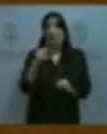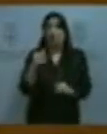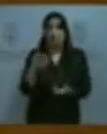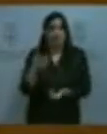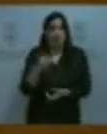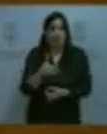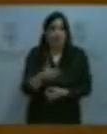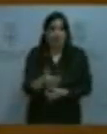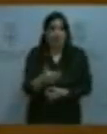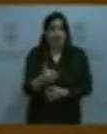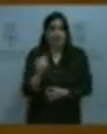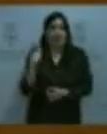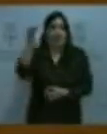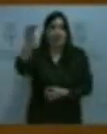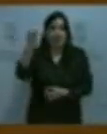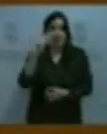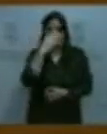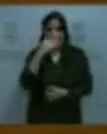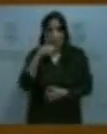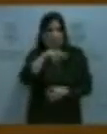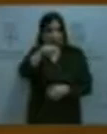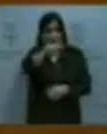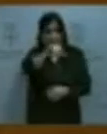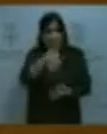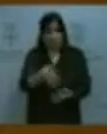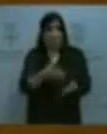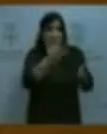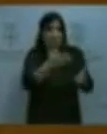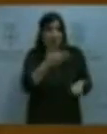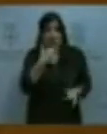previsto. O estar un poco mejor